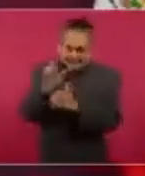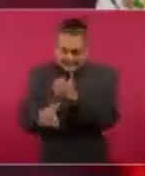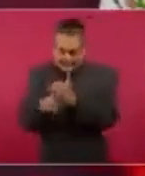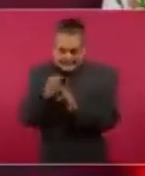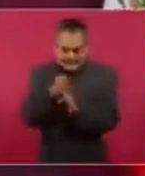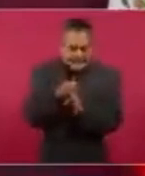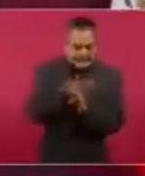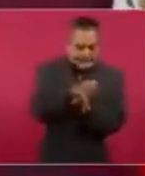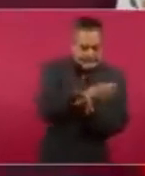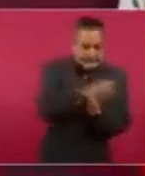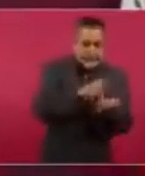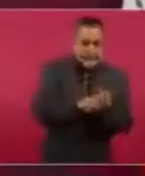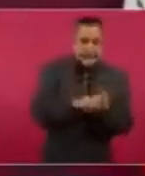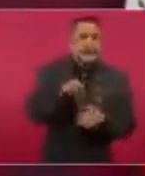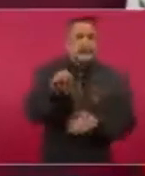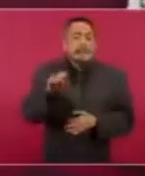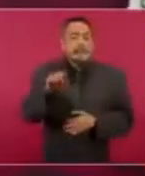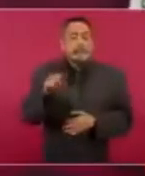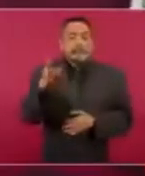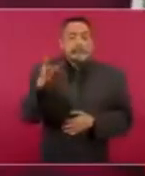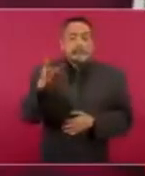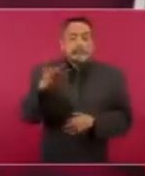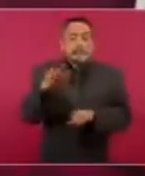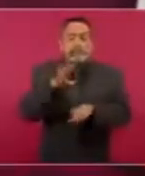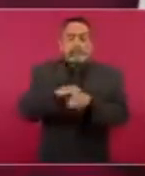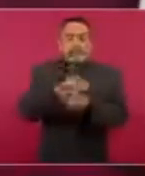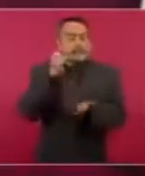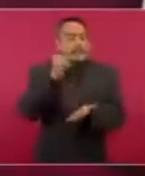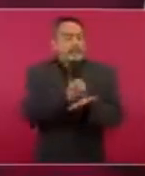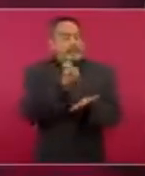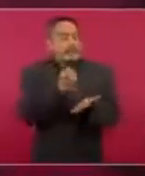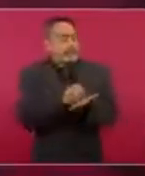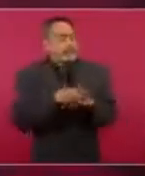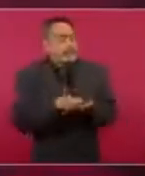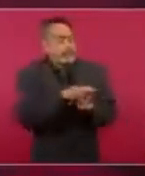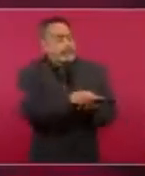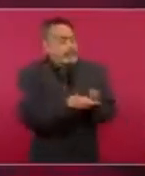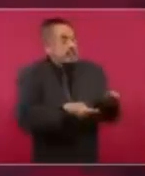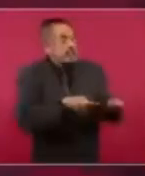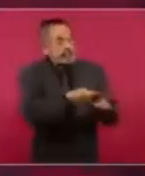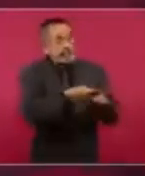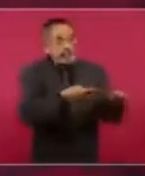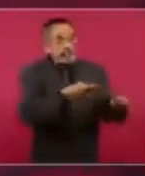dio 63 permisos para comercializar